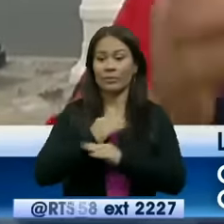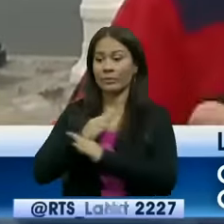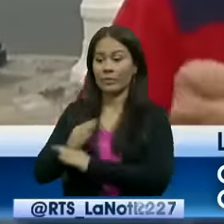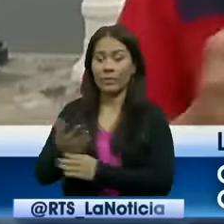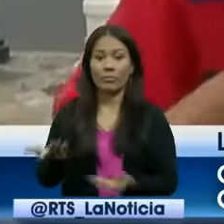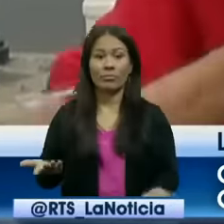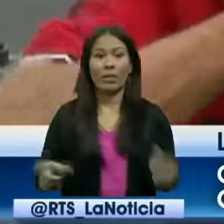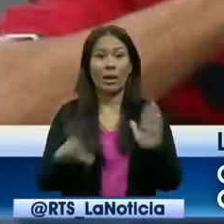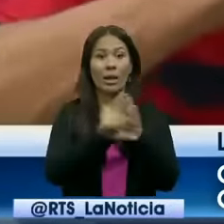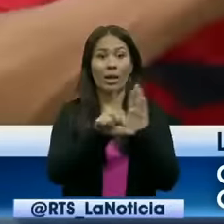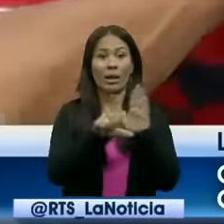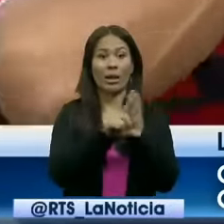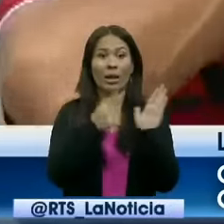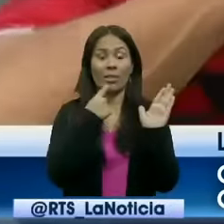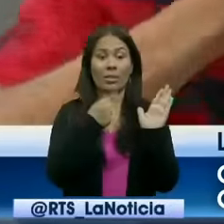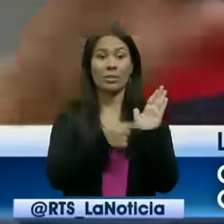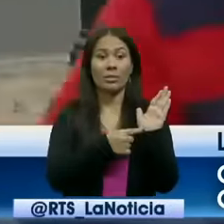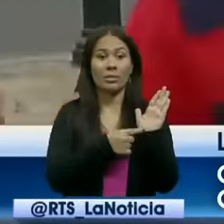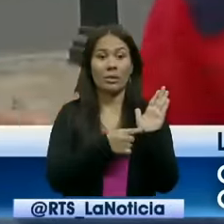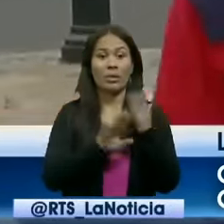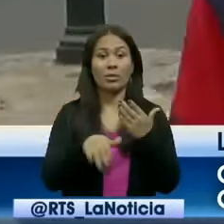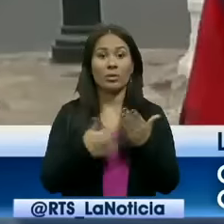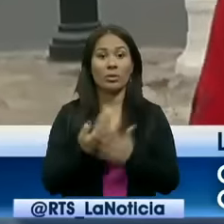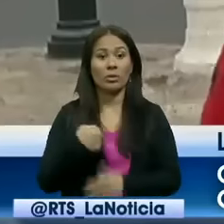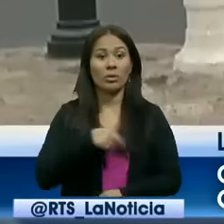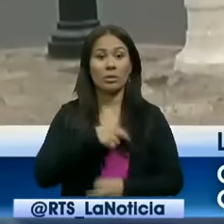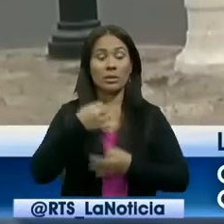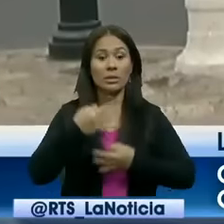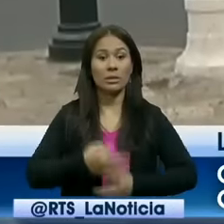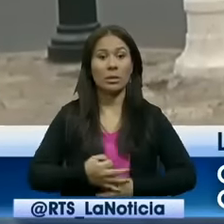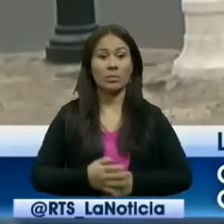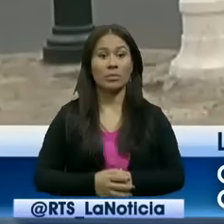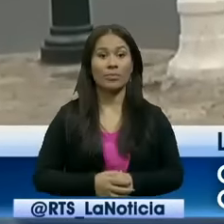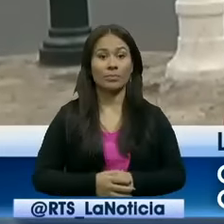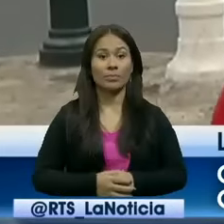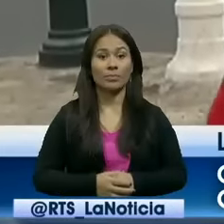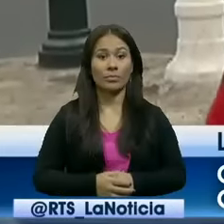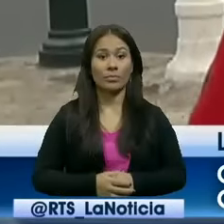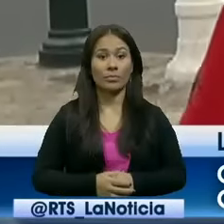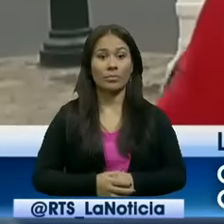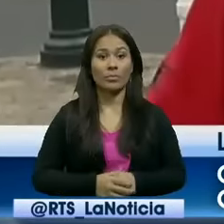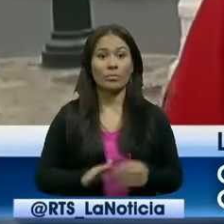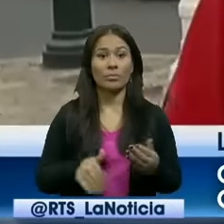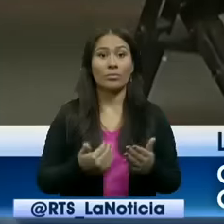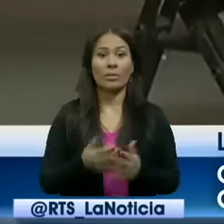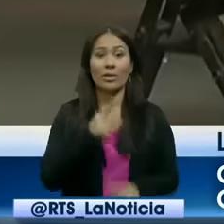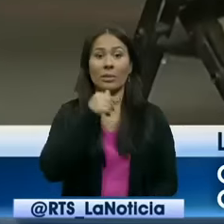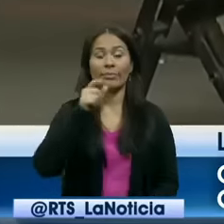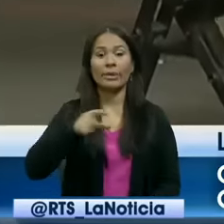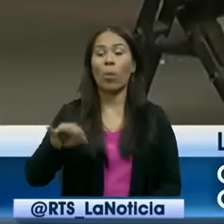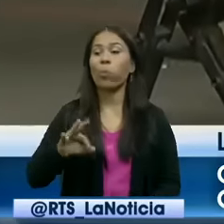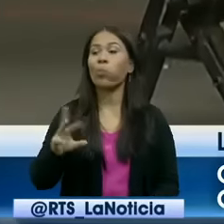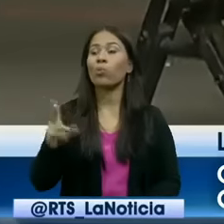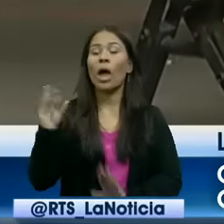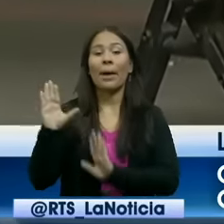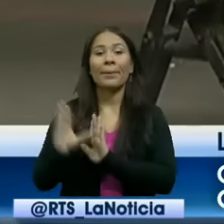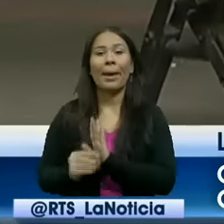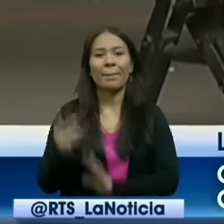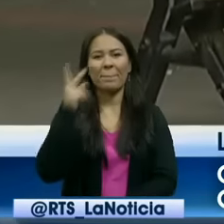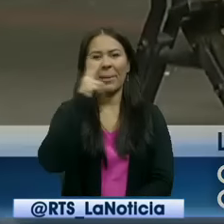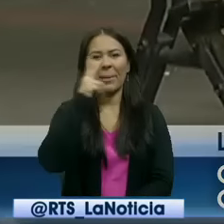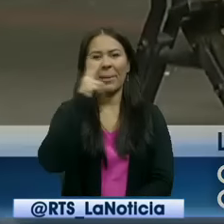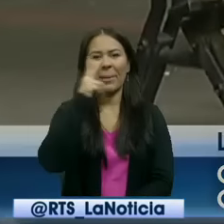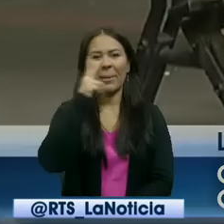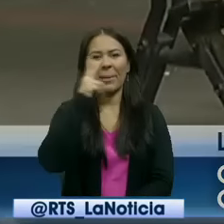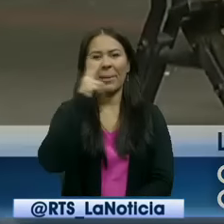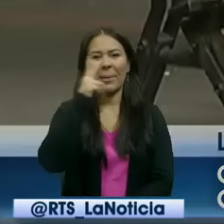de la ley dicen que estamos pero completamente seguros, que ha bajado el robo, que ha bajado. Es mentira. Informó Mari Carmen